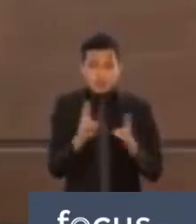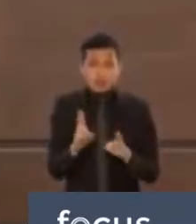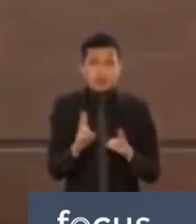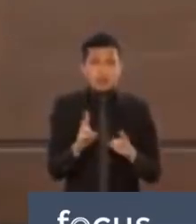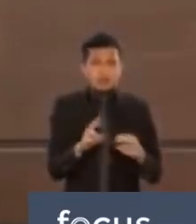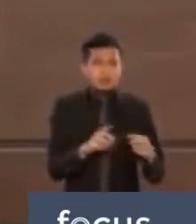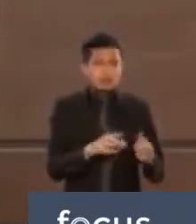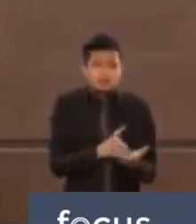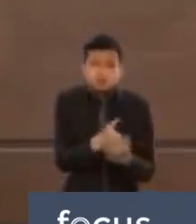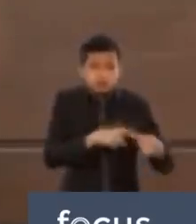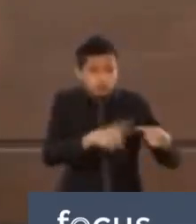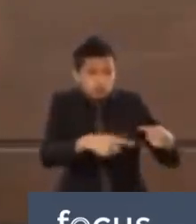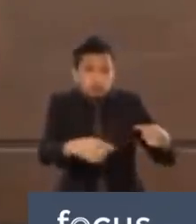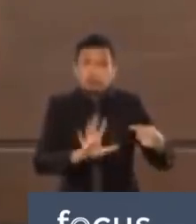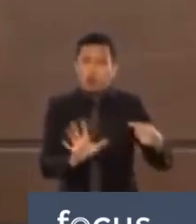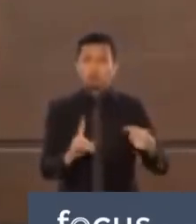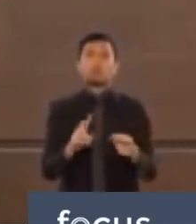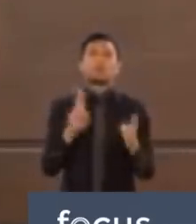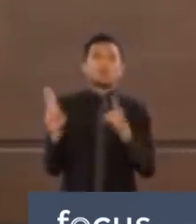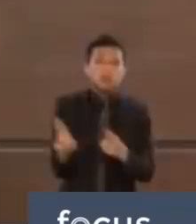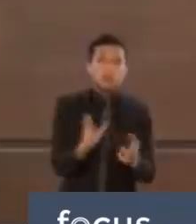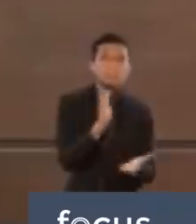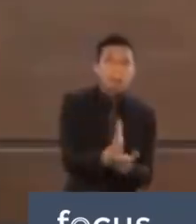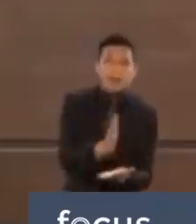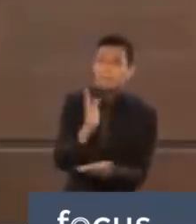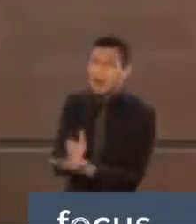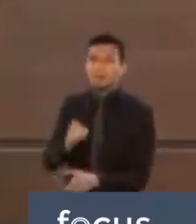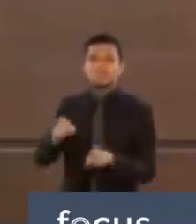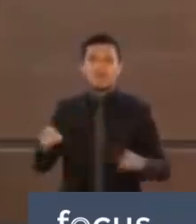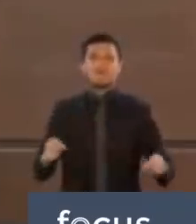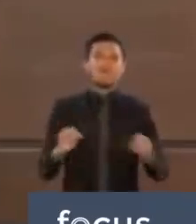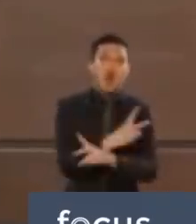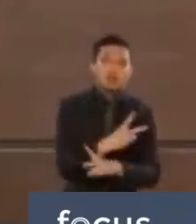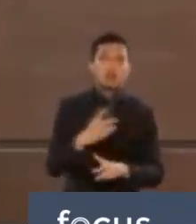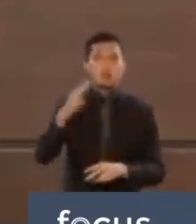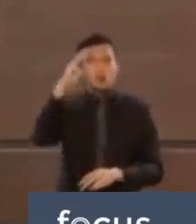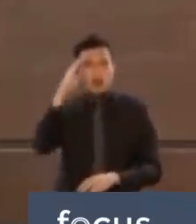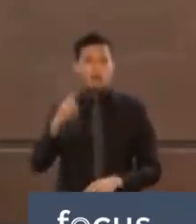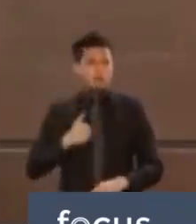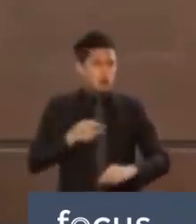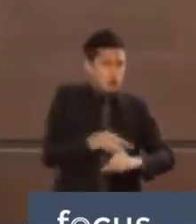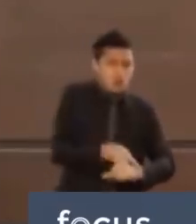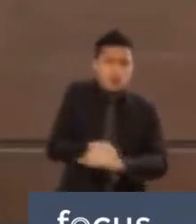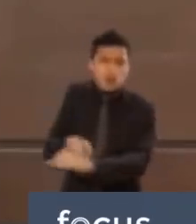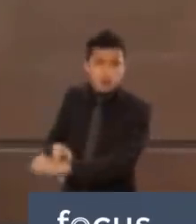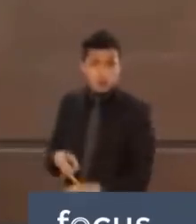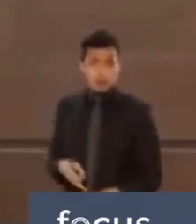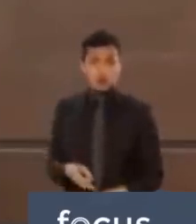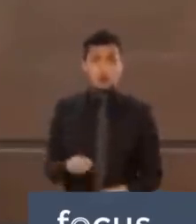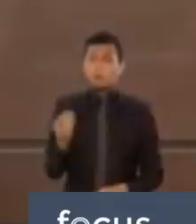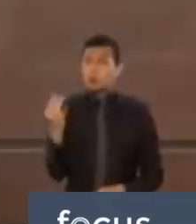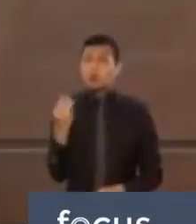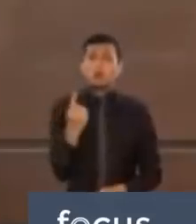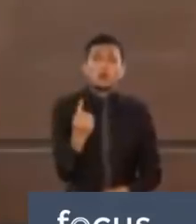recurrente. Recurrente de casos de violencia y de abuso policial. De hecho, no tenemos uno, no tenemos